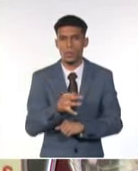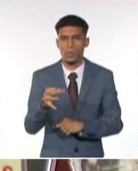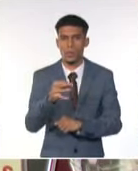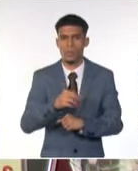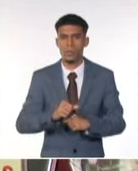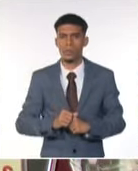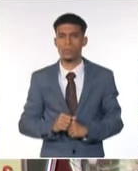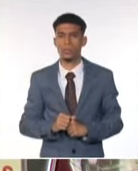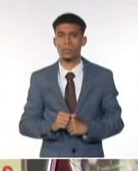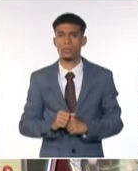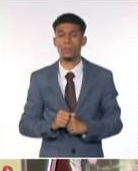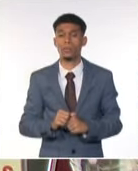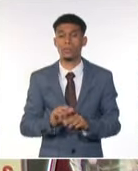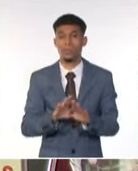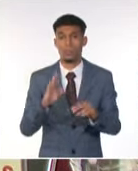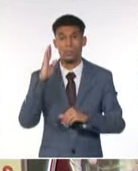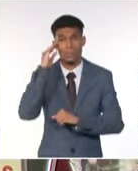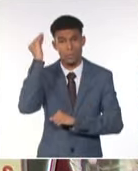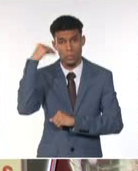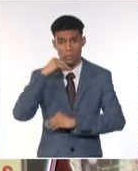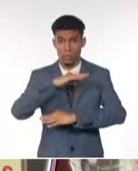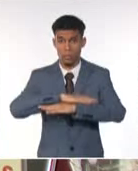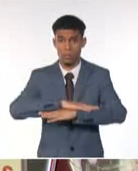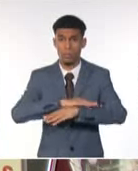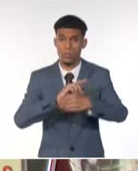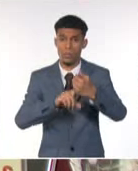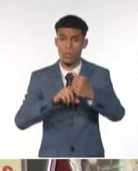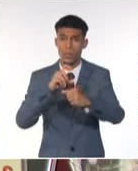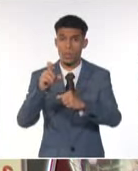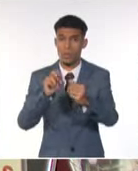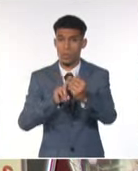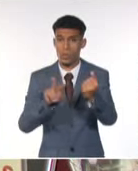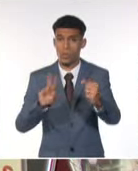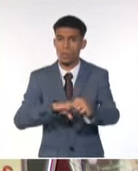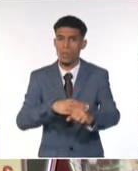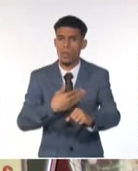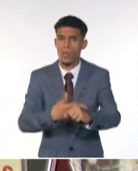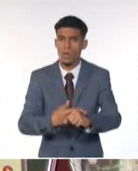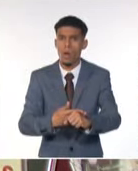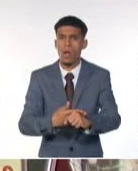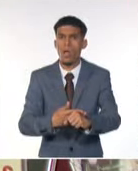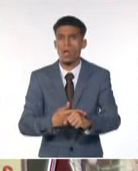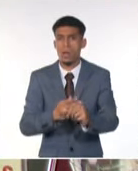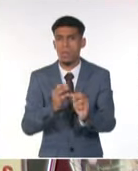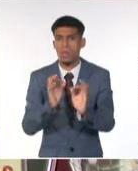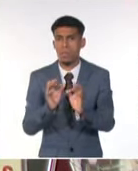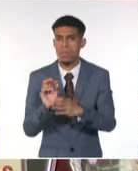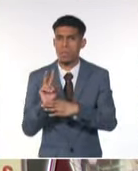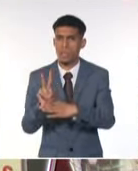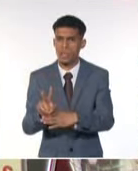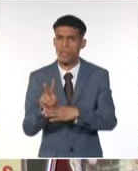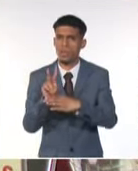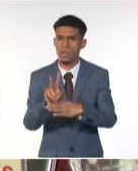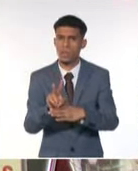Que sabemos que el Buró Provincial, después de cada uno de estos